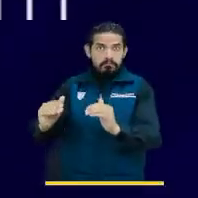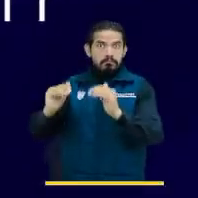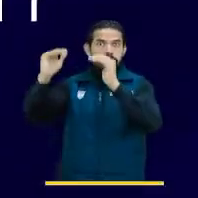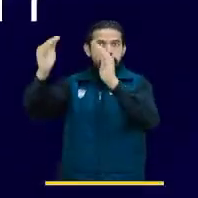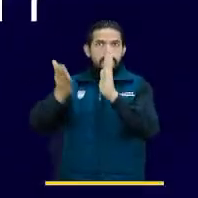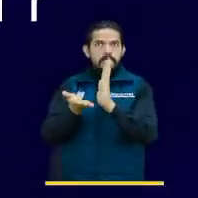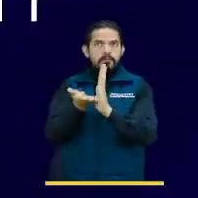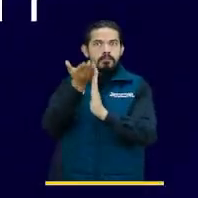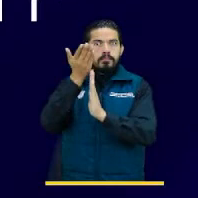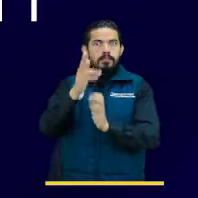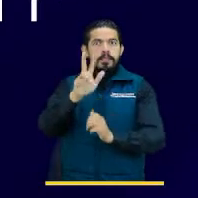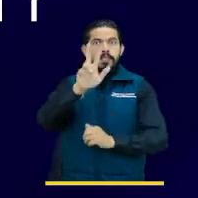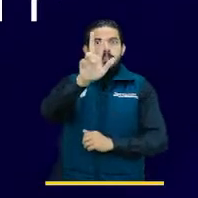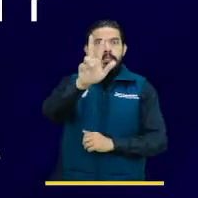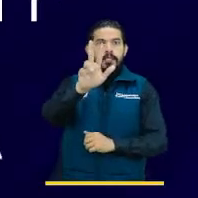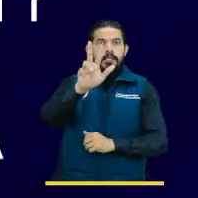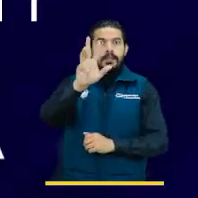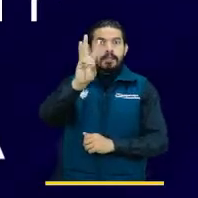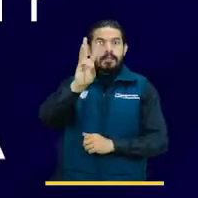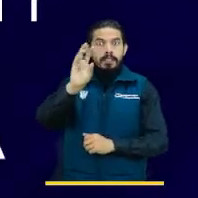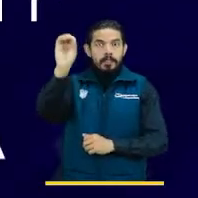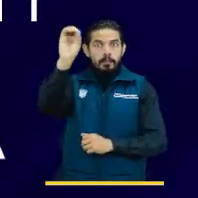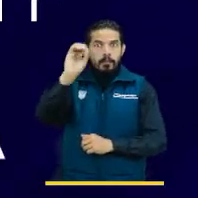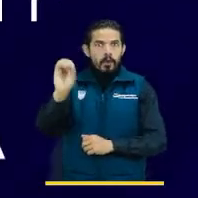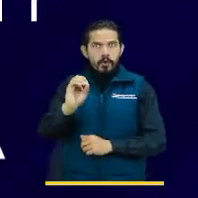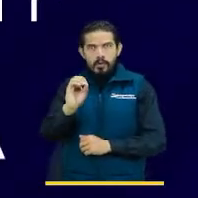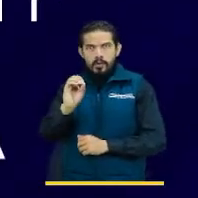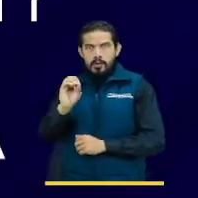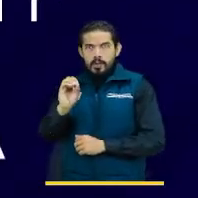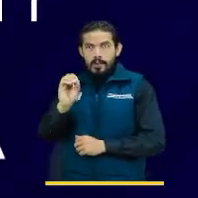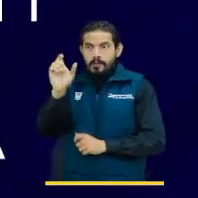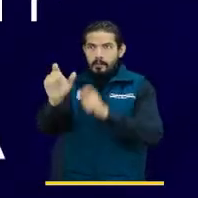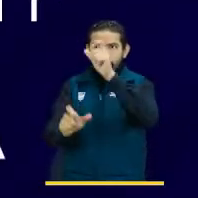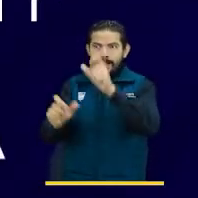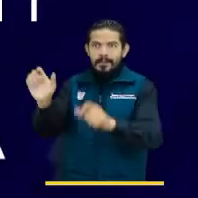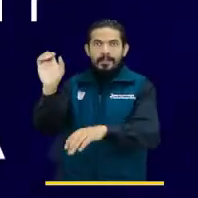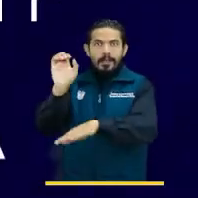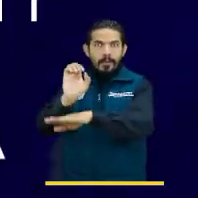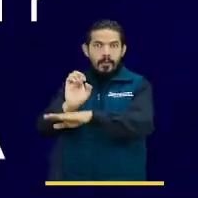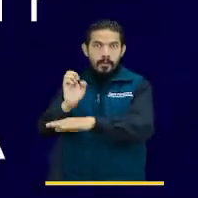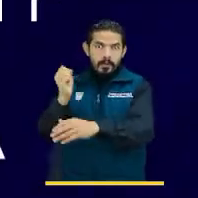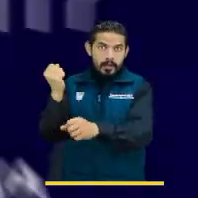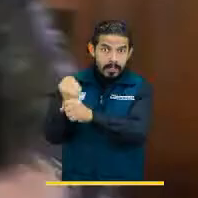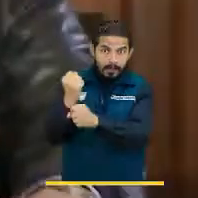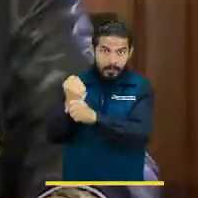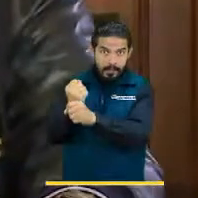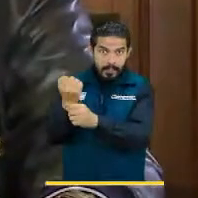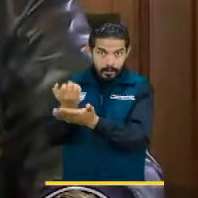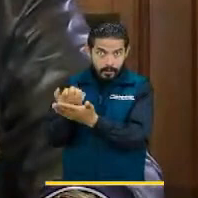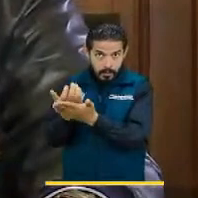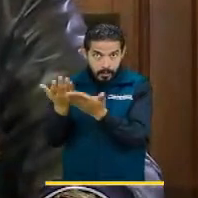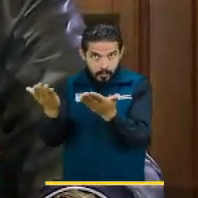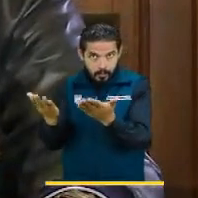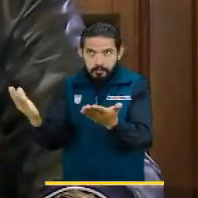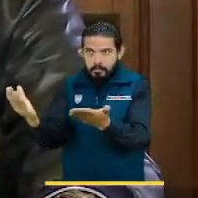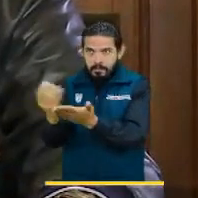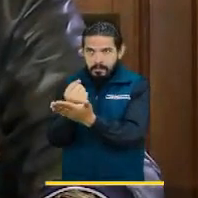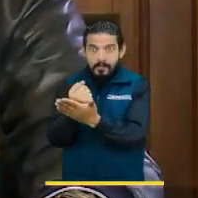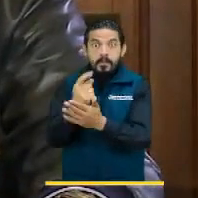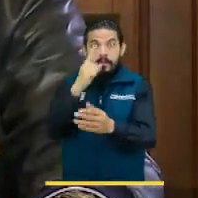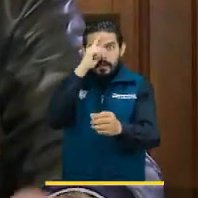alcanzó al 36% de la población económicamente activa. Empleo